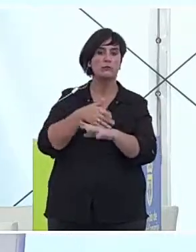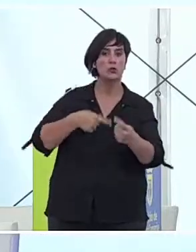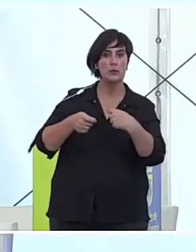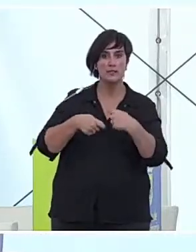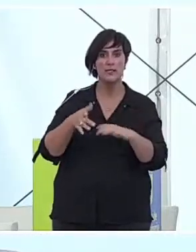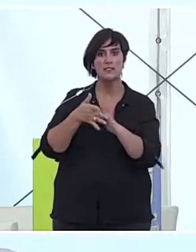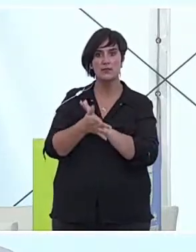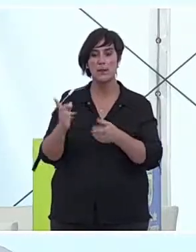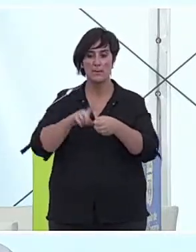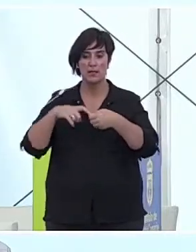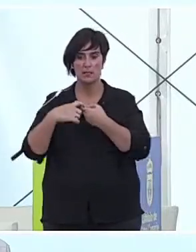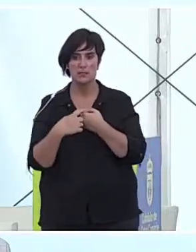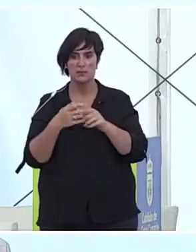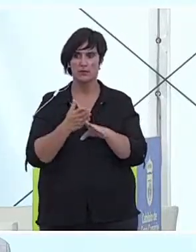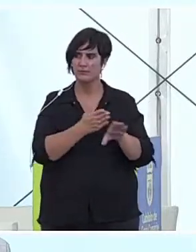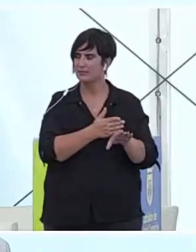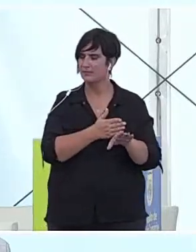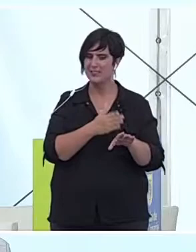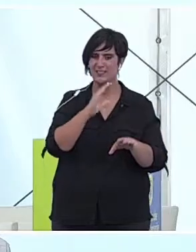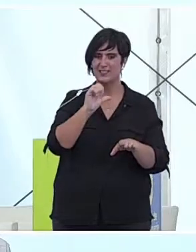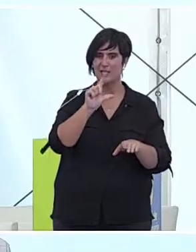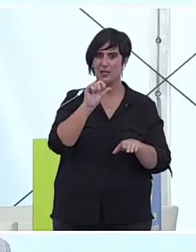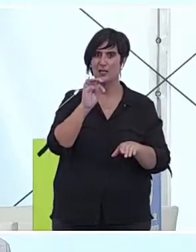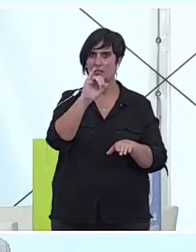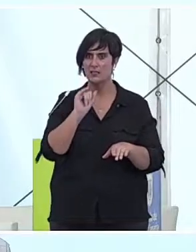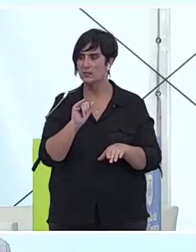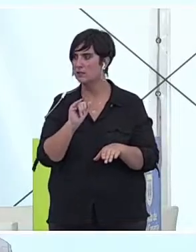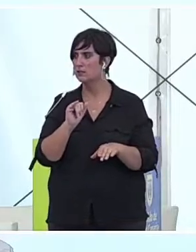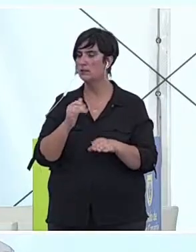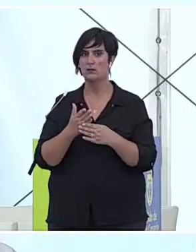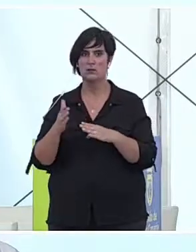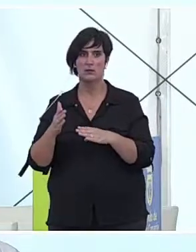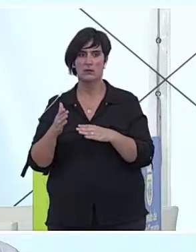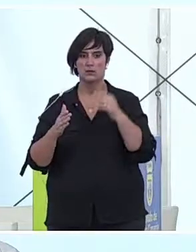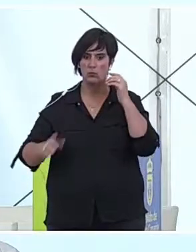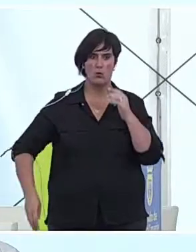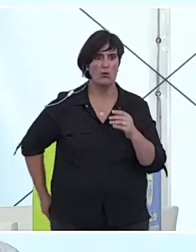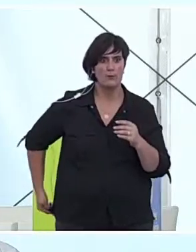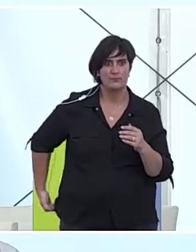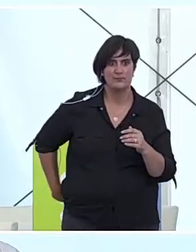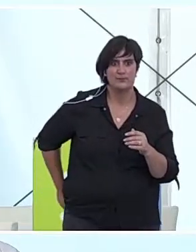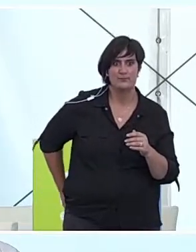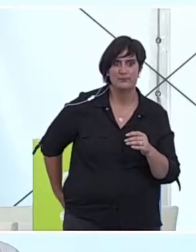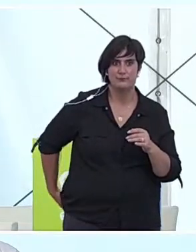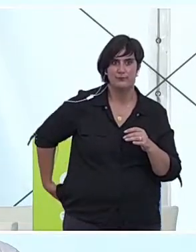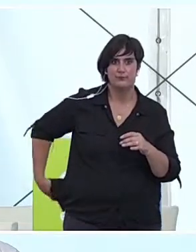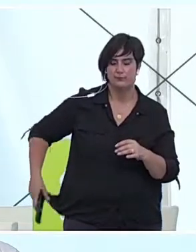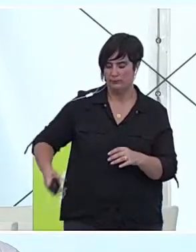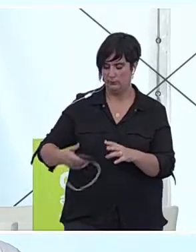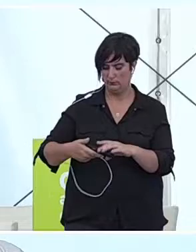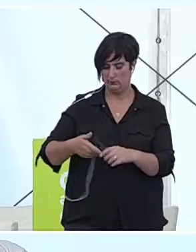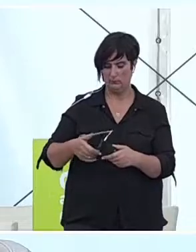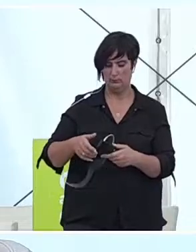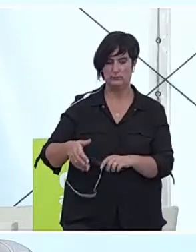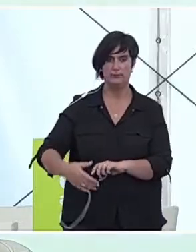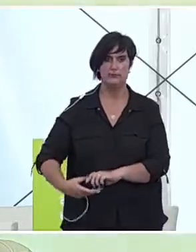cual participan, por un lado, CDTI y, por otro lado, el Cabildo Insular de Gran Canaria a través del Consejo Insular de Aguas.